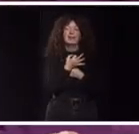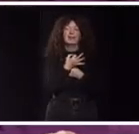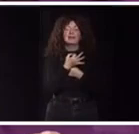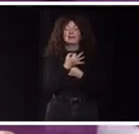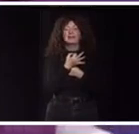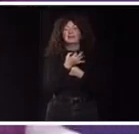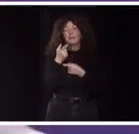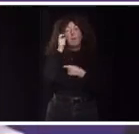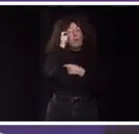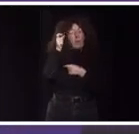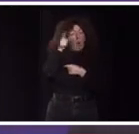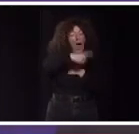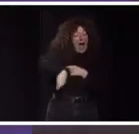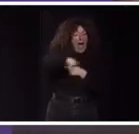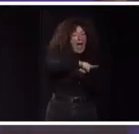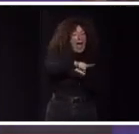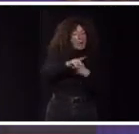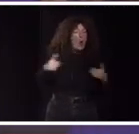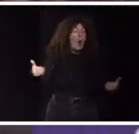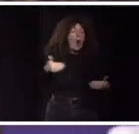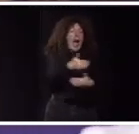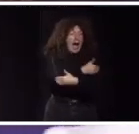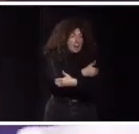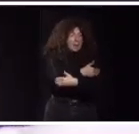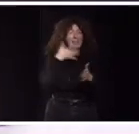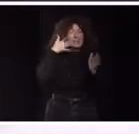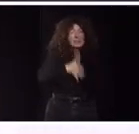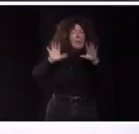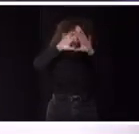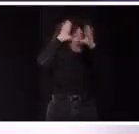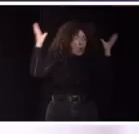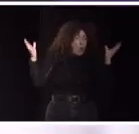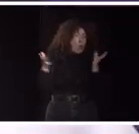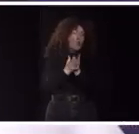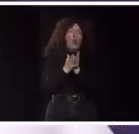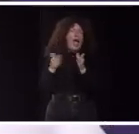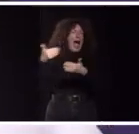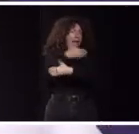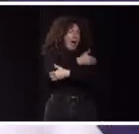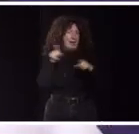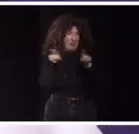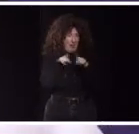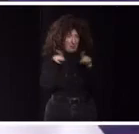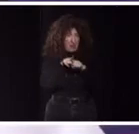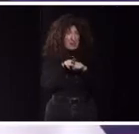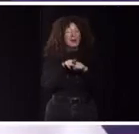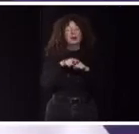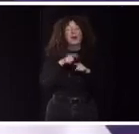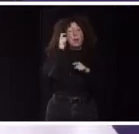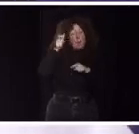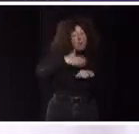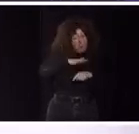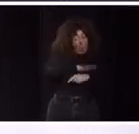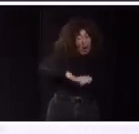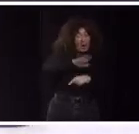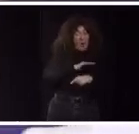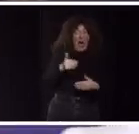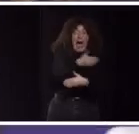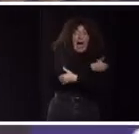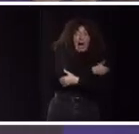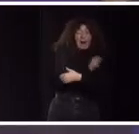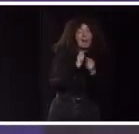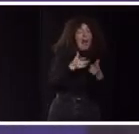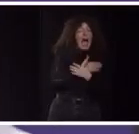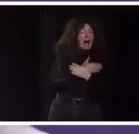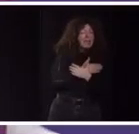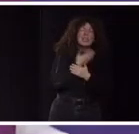abrazar a tu pueblo es abrazar a todos los pueblos del mundo. Abrazar y amar a tu pueblo es abrazar a